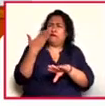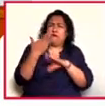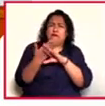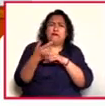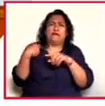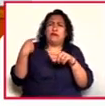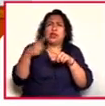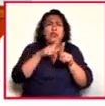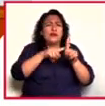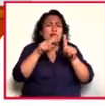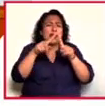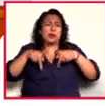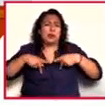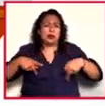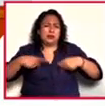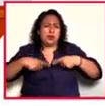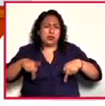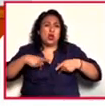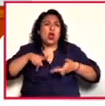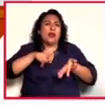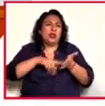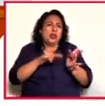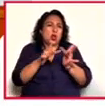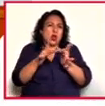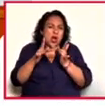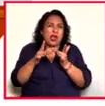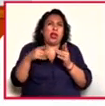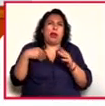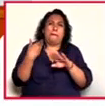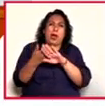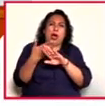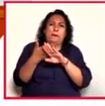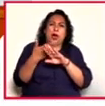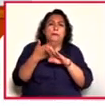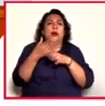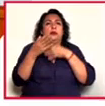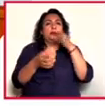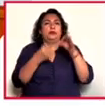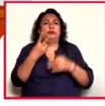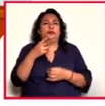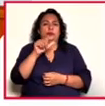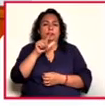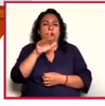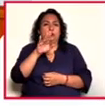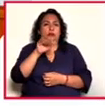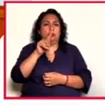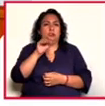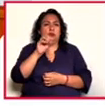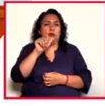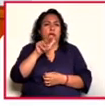periodistas a través de las redes. Noticias 22, Alberto Aranda.